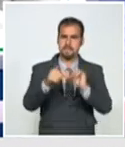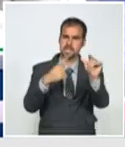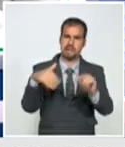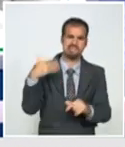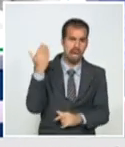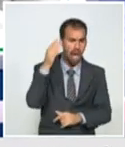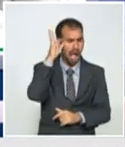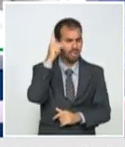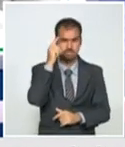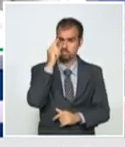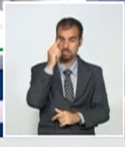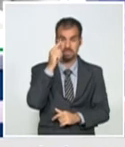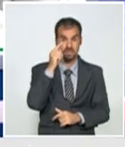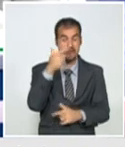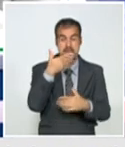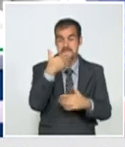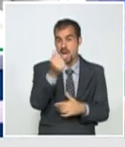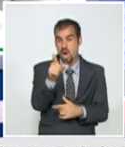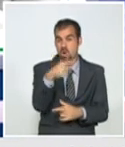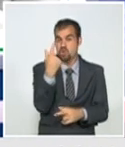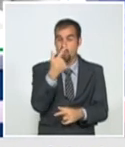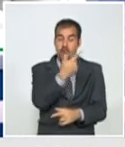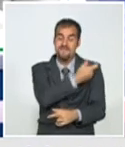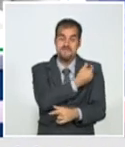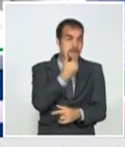mejor vacuna que hoy podemos tener